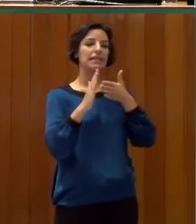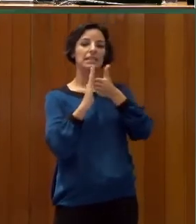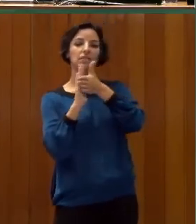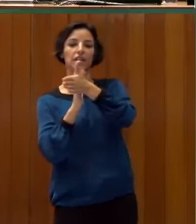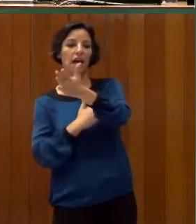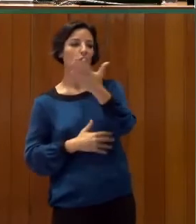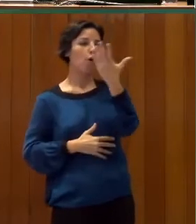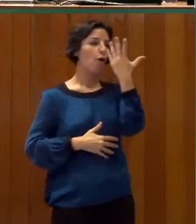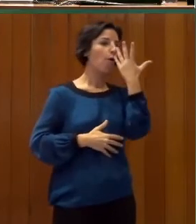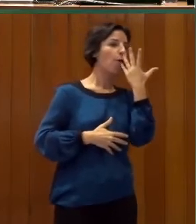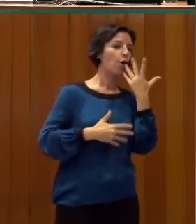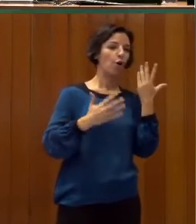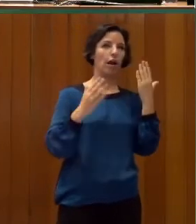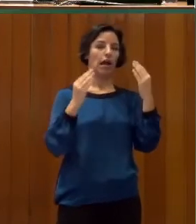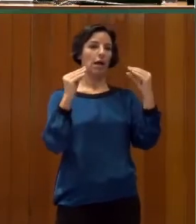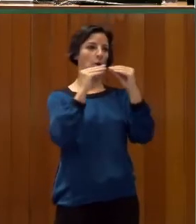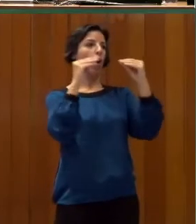color de la tinta.